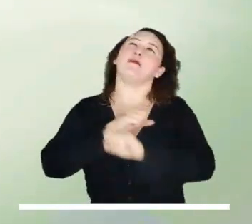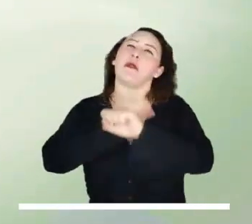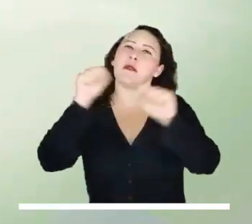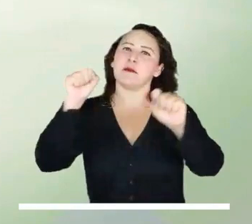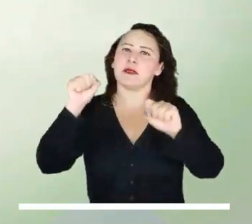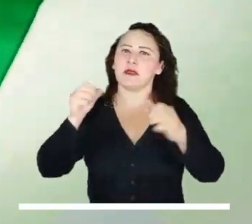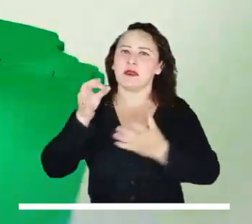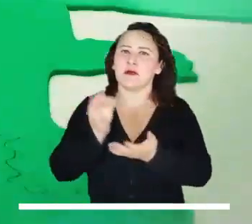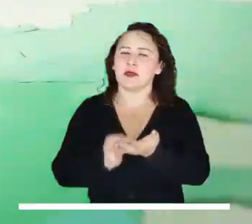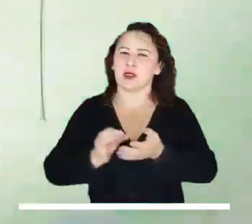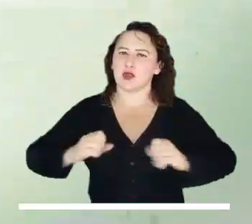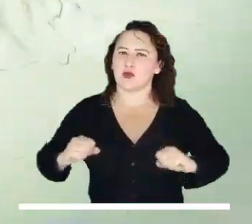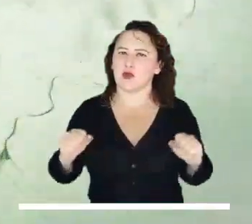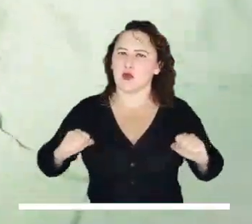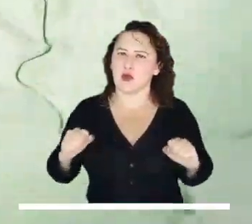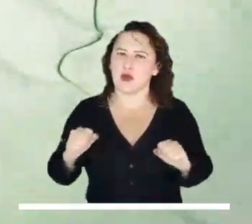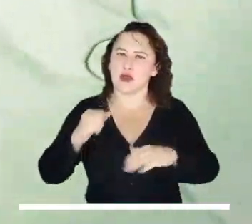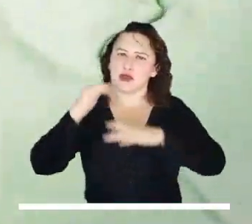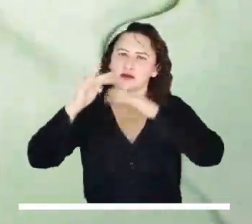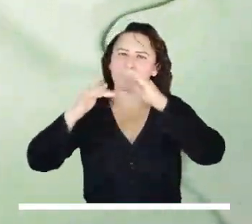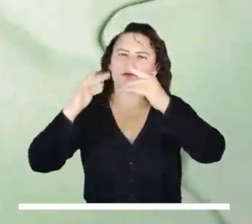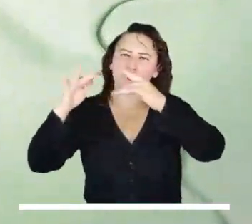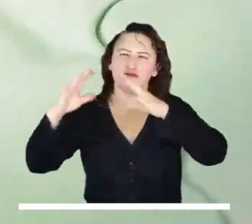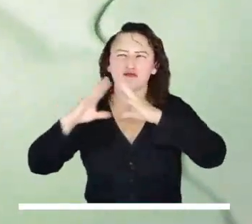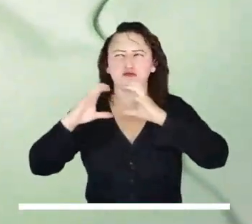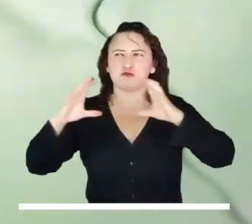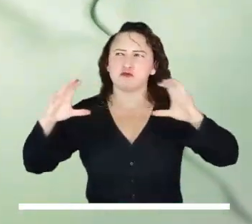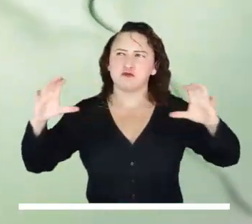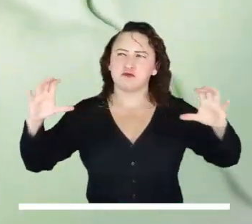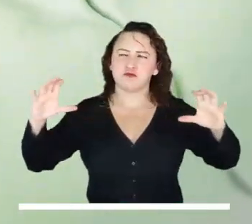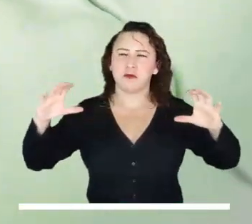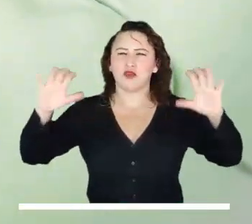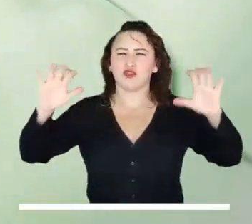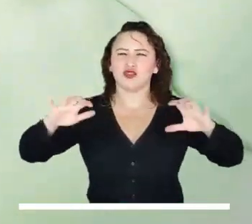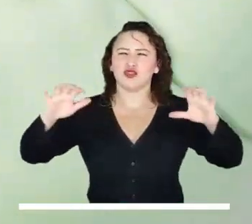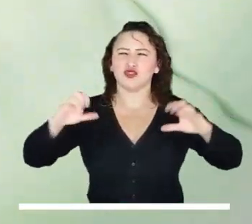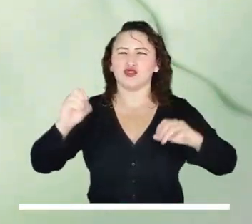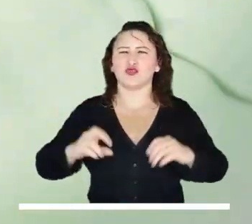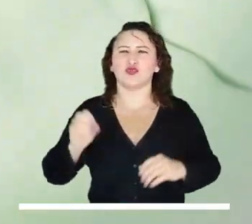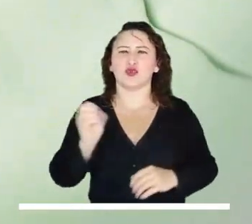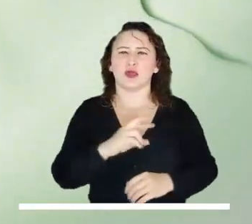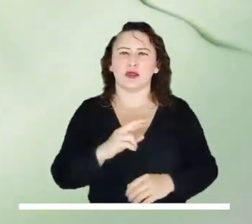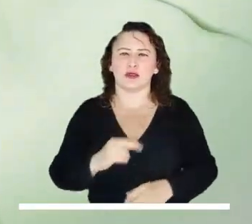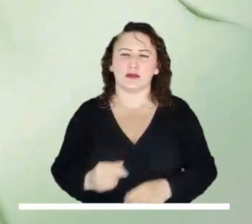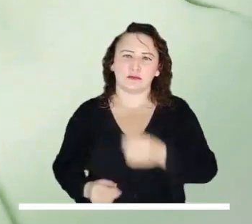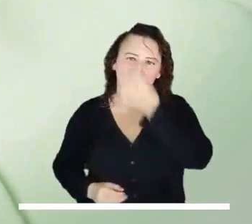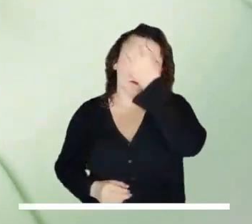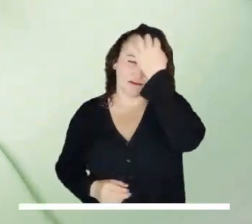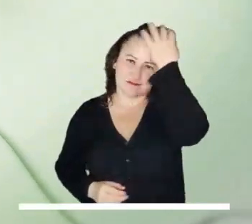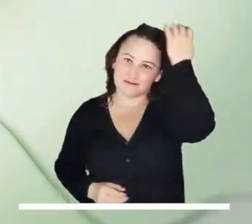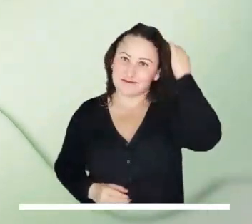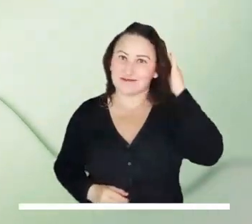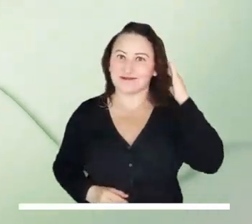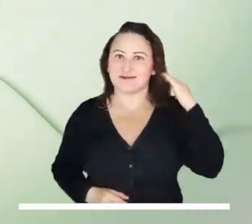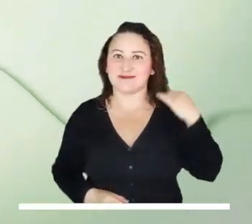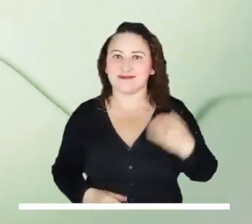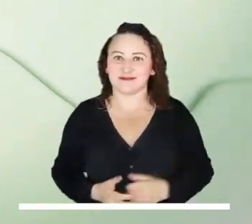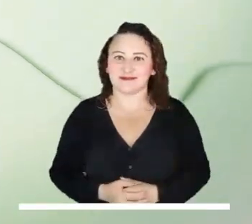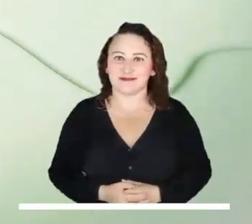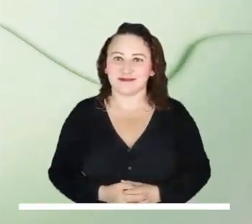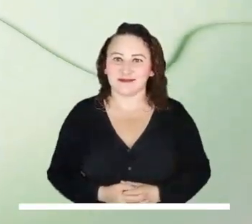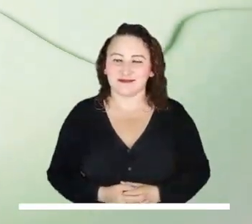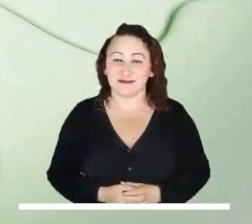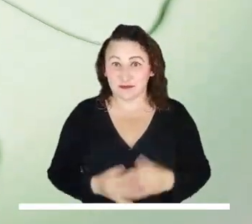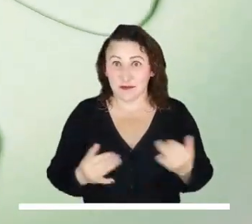Durante las primeras horas del día, la capital promete cielo parcialmente nublado con lloviznas en el suroriente de la ciudad.